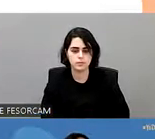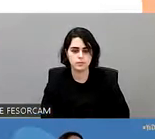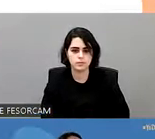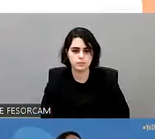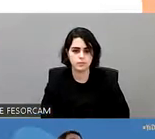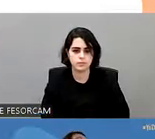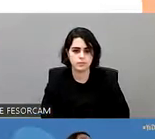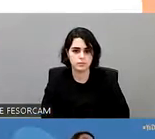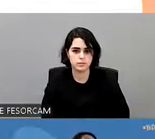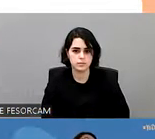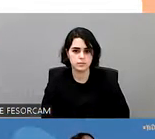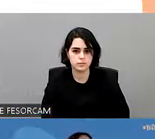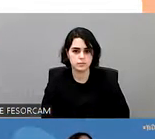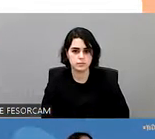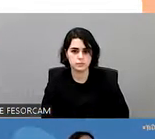¿Por qué?